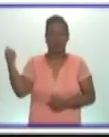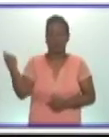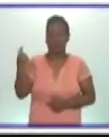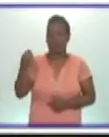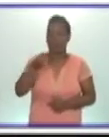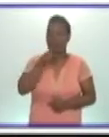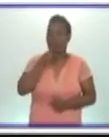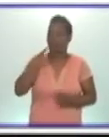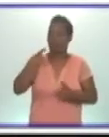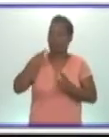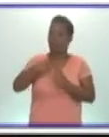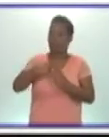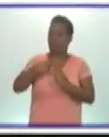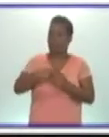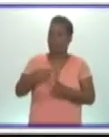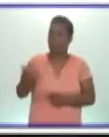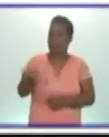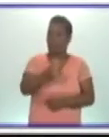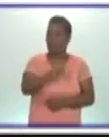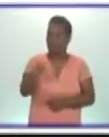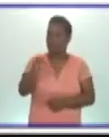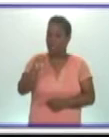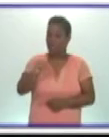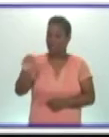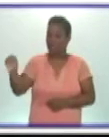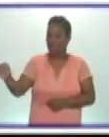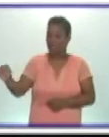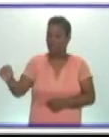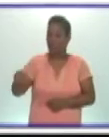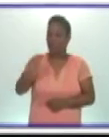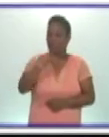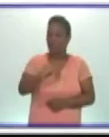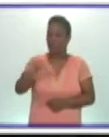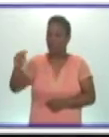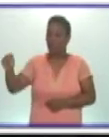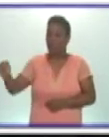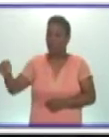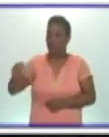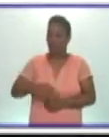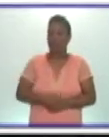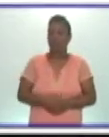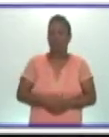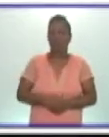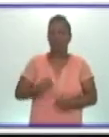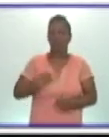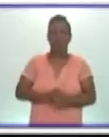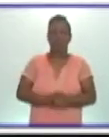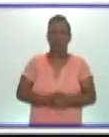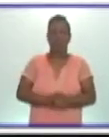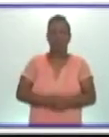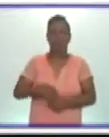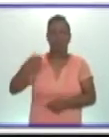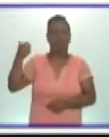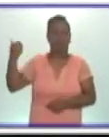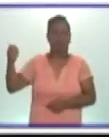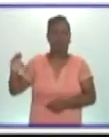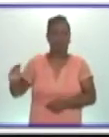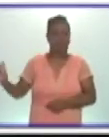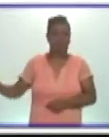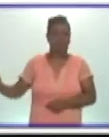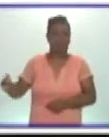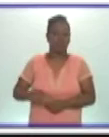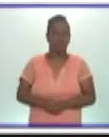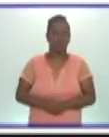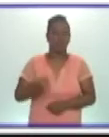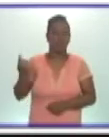términos semejantes, o sea, las m's con las m's y las n's con las n's. Empiezo en orden alfabético. En el alfabeto,